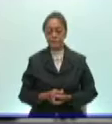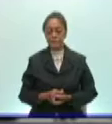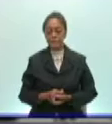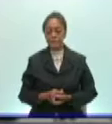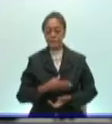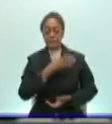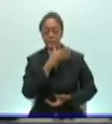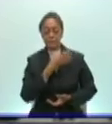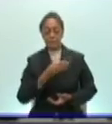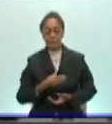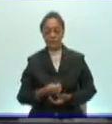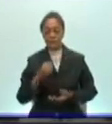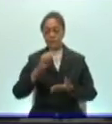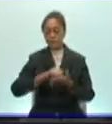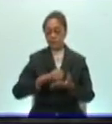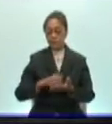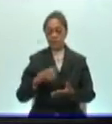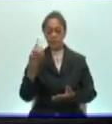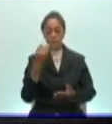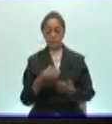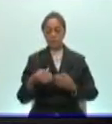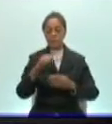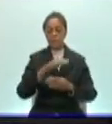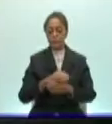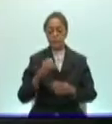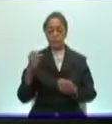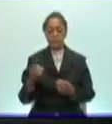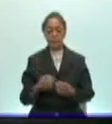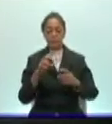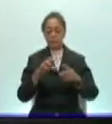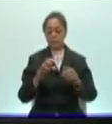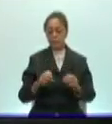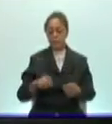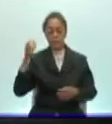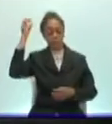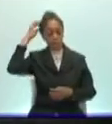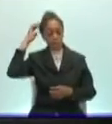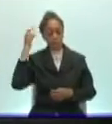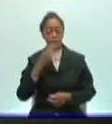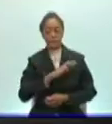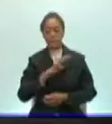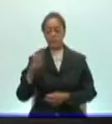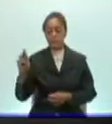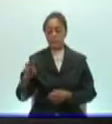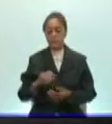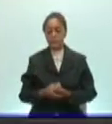Fidel Castro firma como primer ministro del flamante gabinete del gobierno revolucionario.